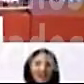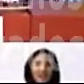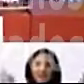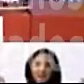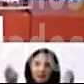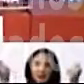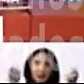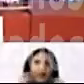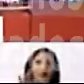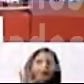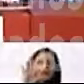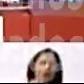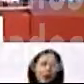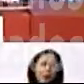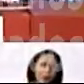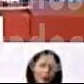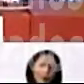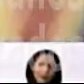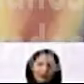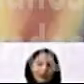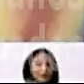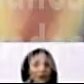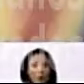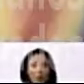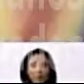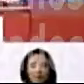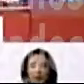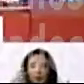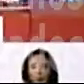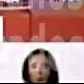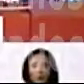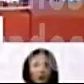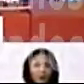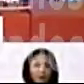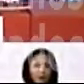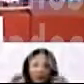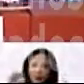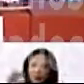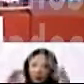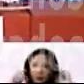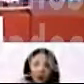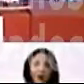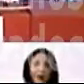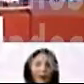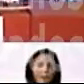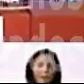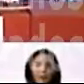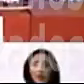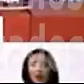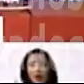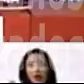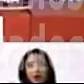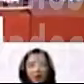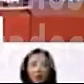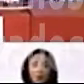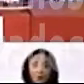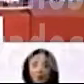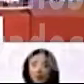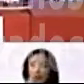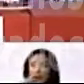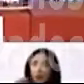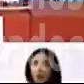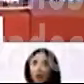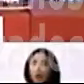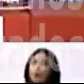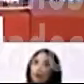vamos a esperar 5 minutos? ¿Quién podía hacer eso? ¿Quién podía decir, si a Nicolás le pasaba algo, decirle al pueblo, espere un momentico las